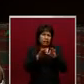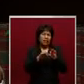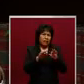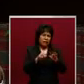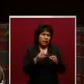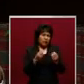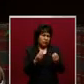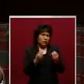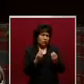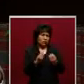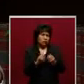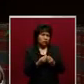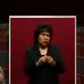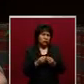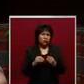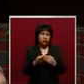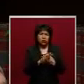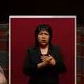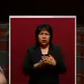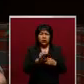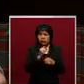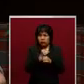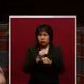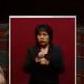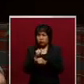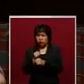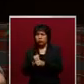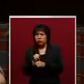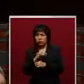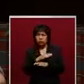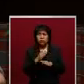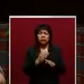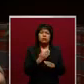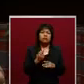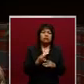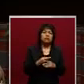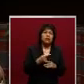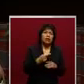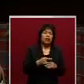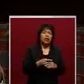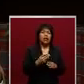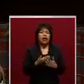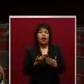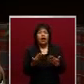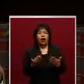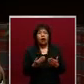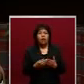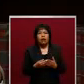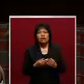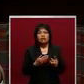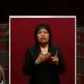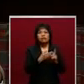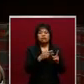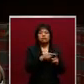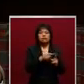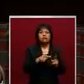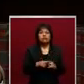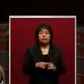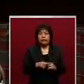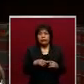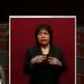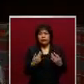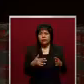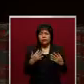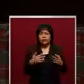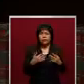fuerte. Las áreas de investigación, porque estamos retados, y creo que el